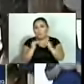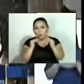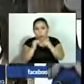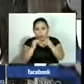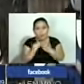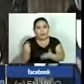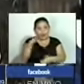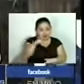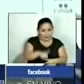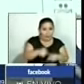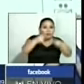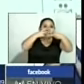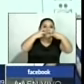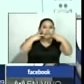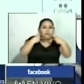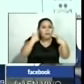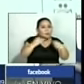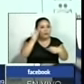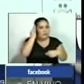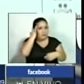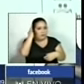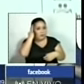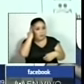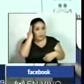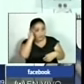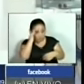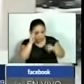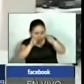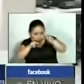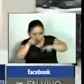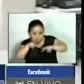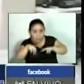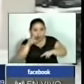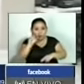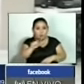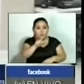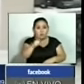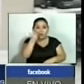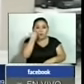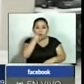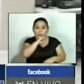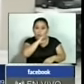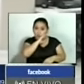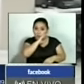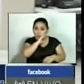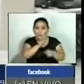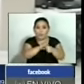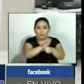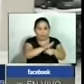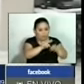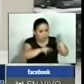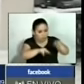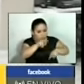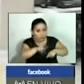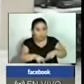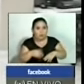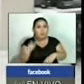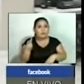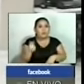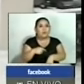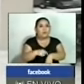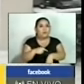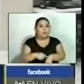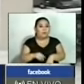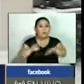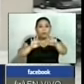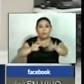pruebas correspondientes para descartar que realmente vengan o no infectados y estarán en observación cerca de 96 horas y se